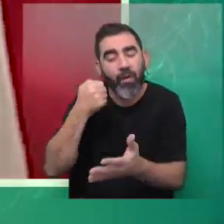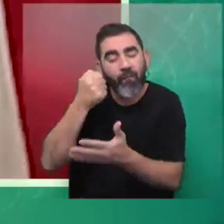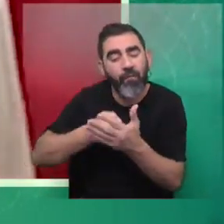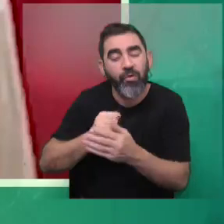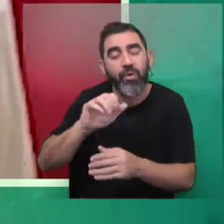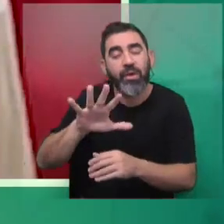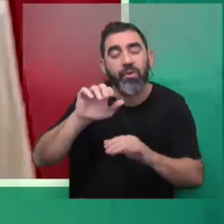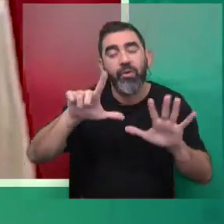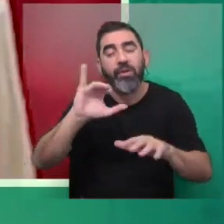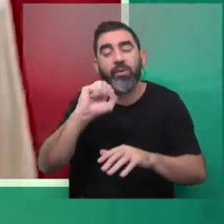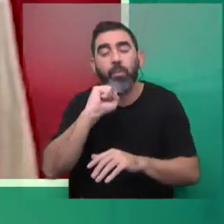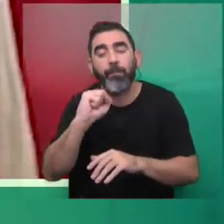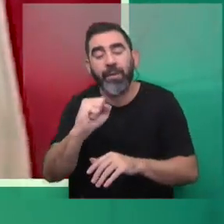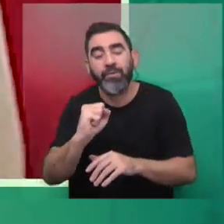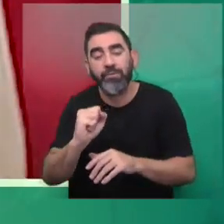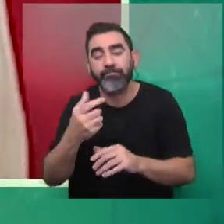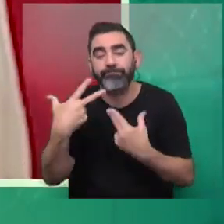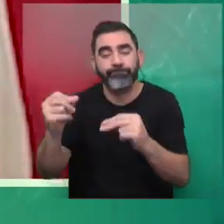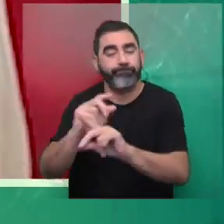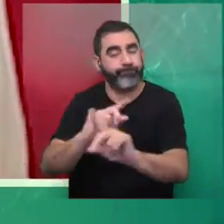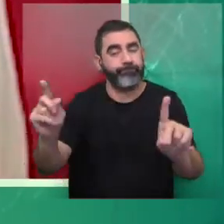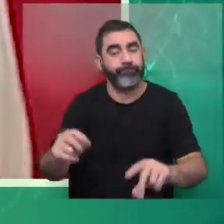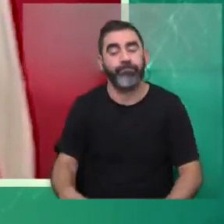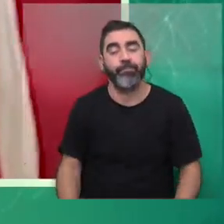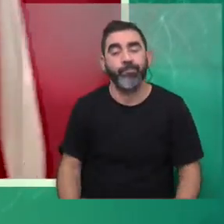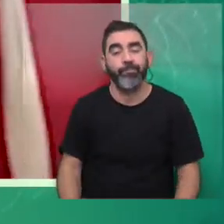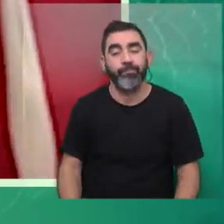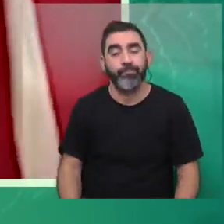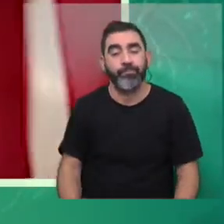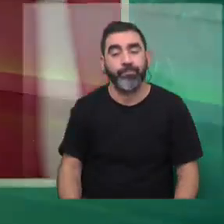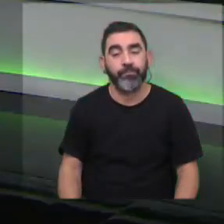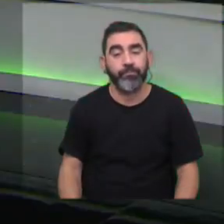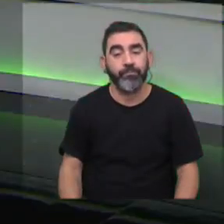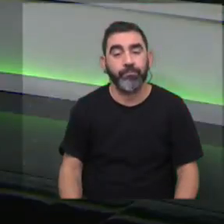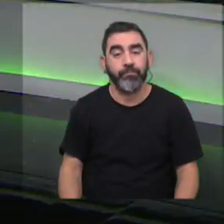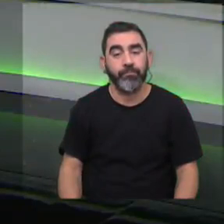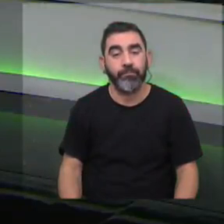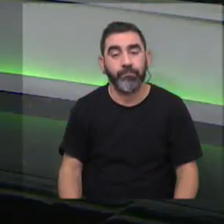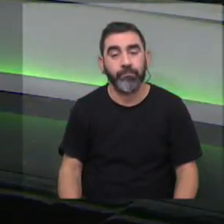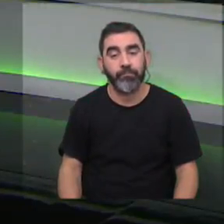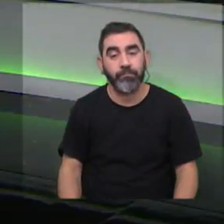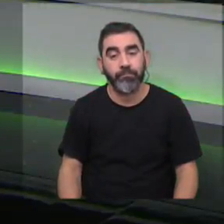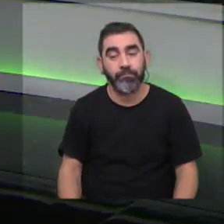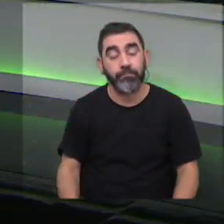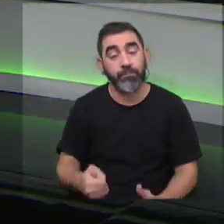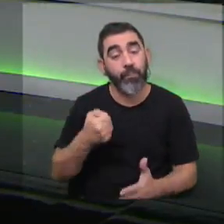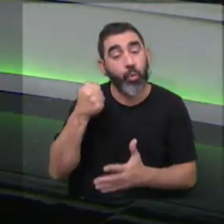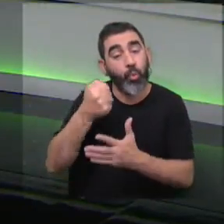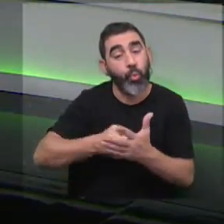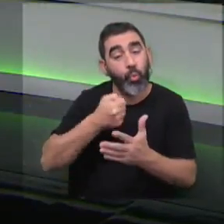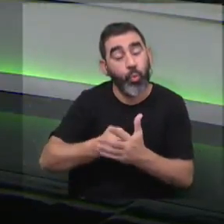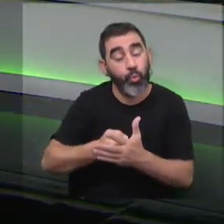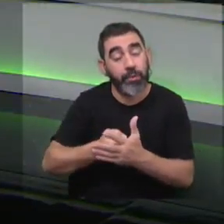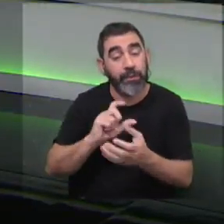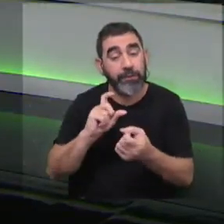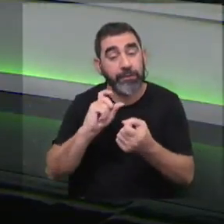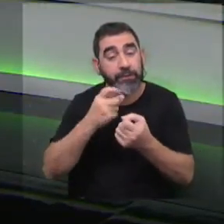575 pesos y nos dijeron que no y si bien esta medida de lucha del sindicato canero